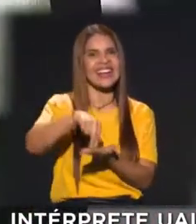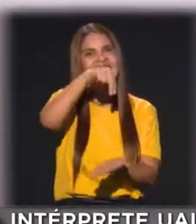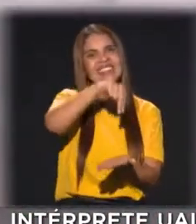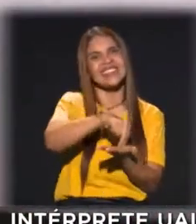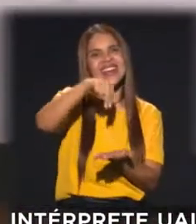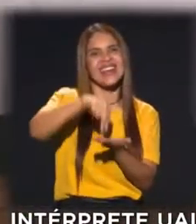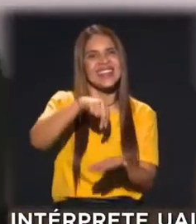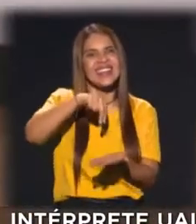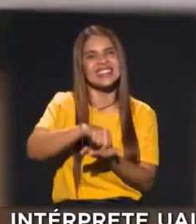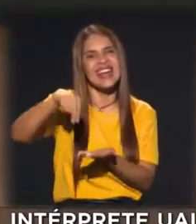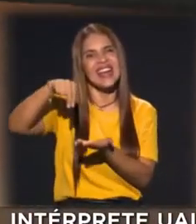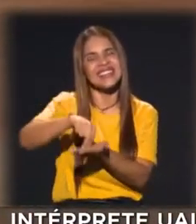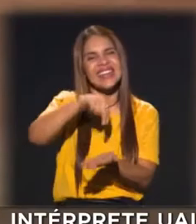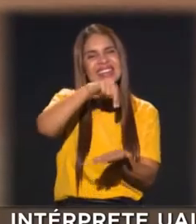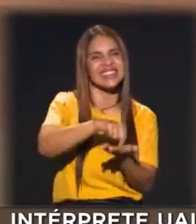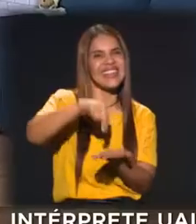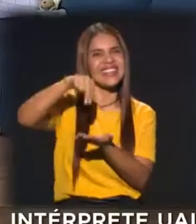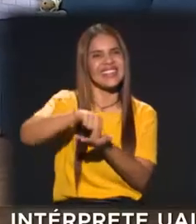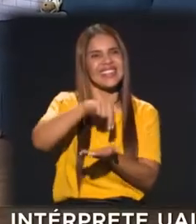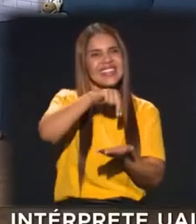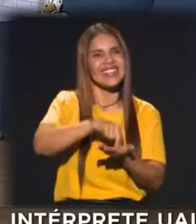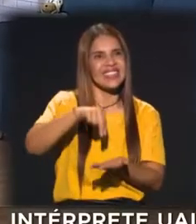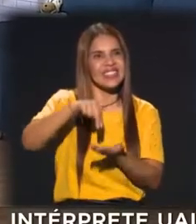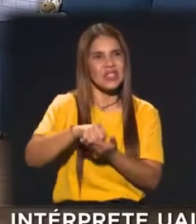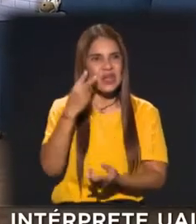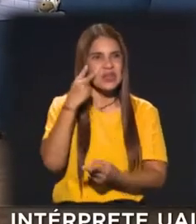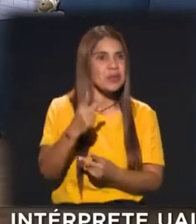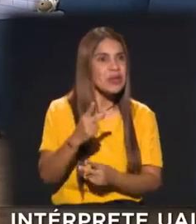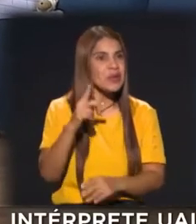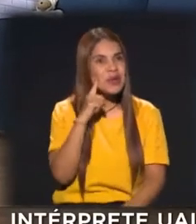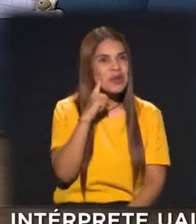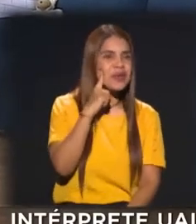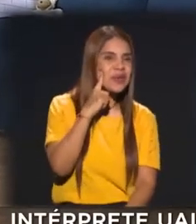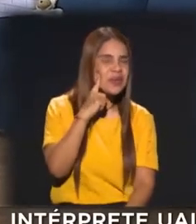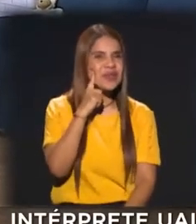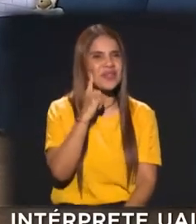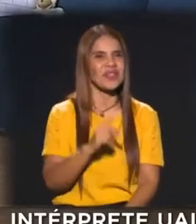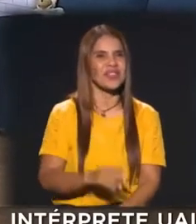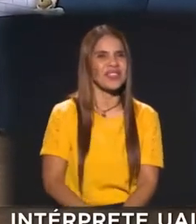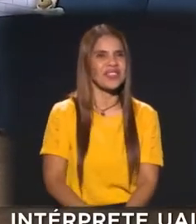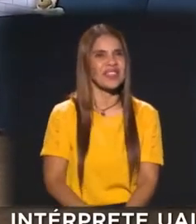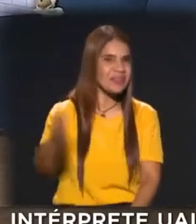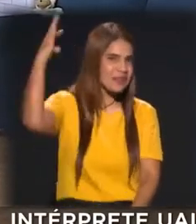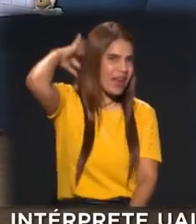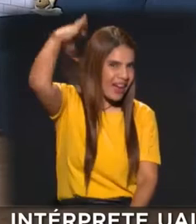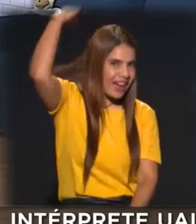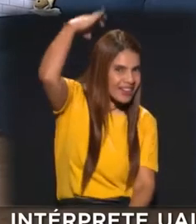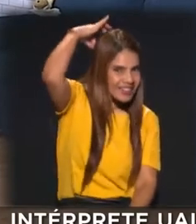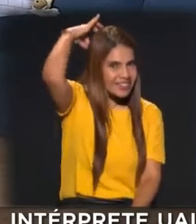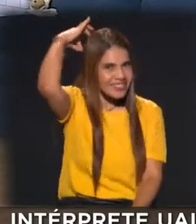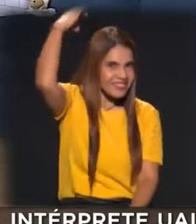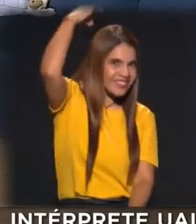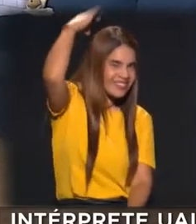acá, allá, allá, allá. A ver, yo miro, a ver, vamos con el títere, aquí, me agarra y